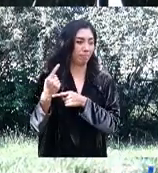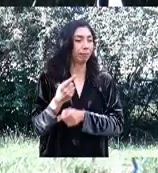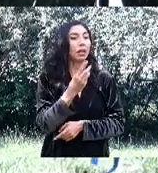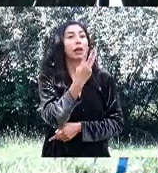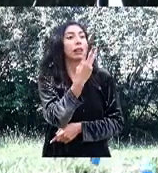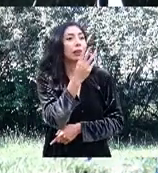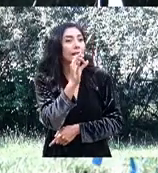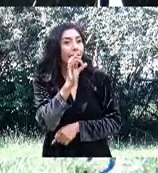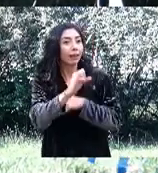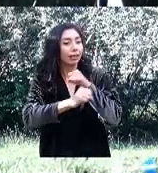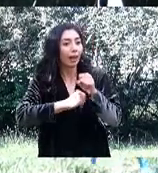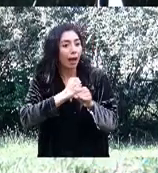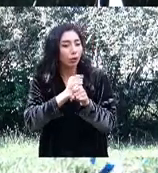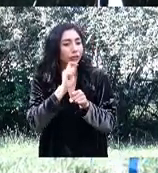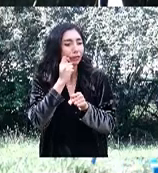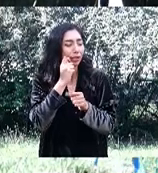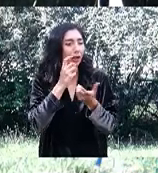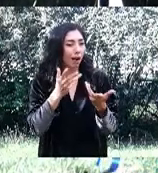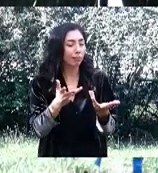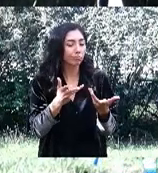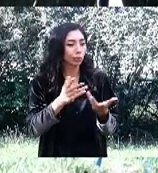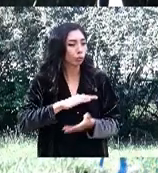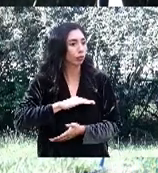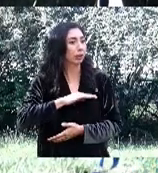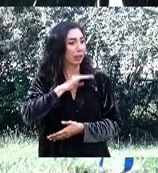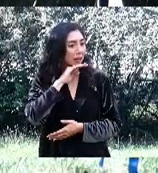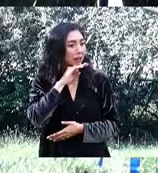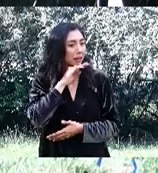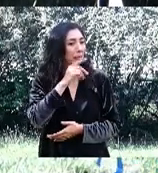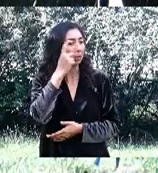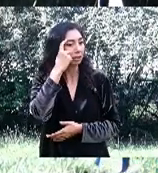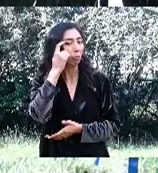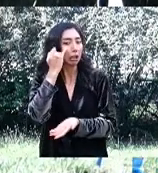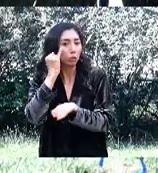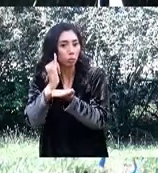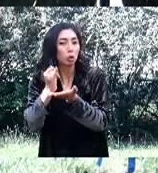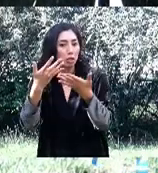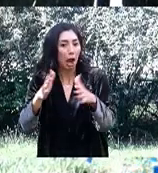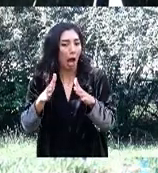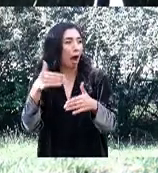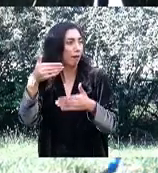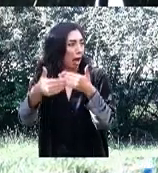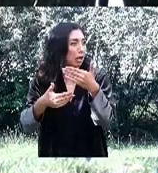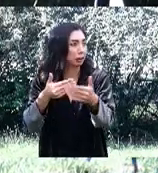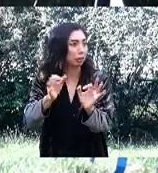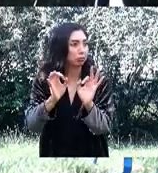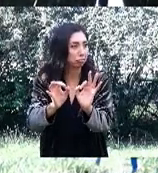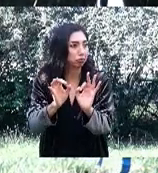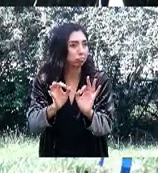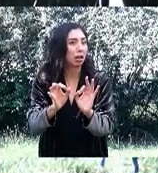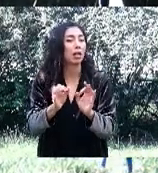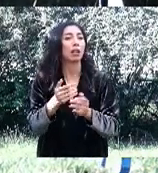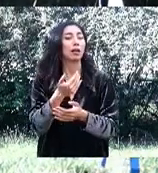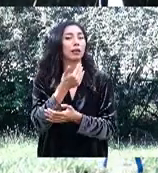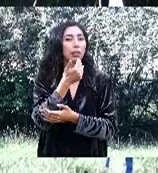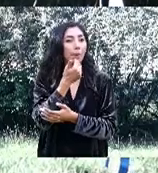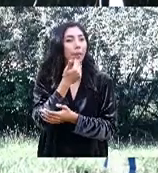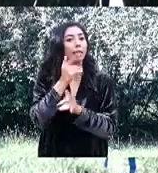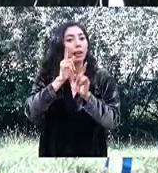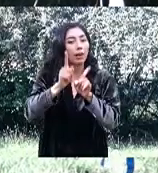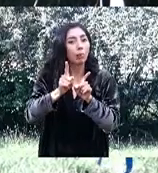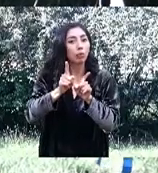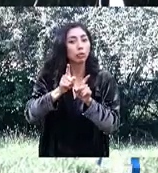suficiente para considerar que una institución está madura e y que hay que